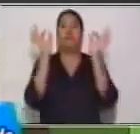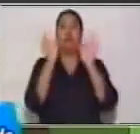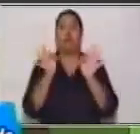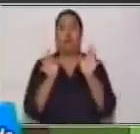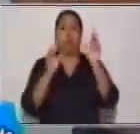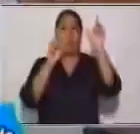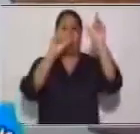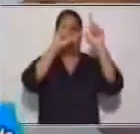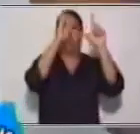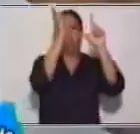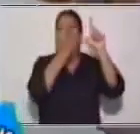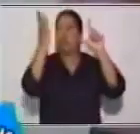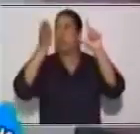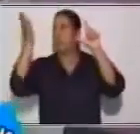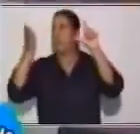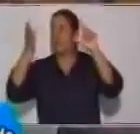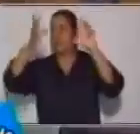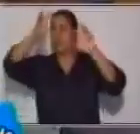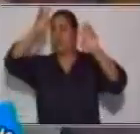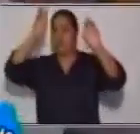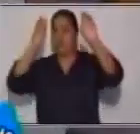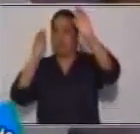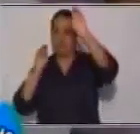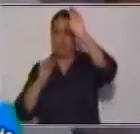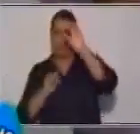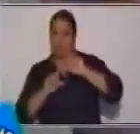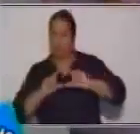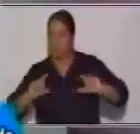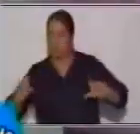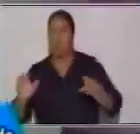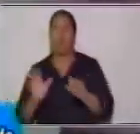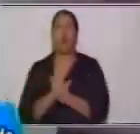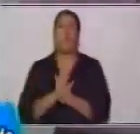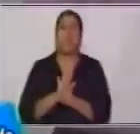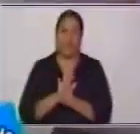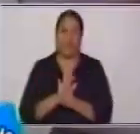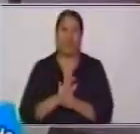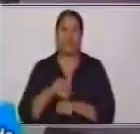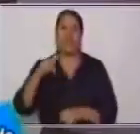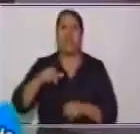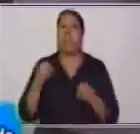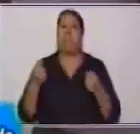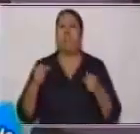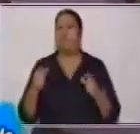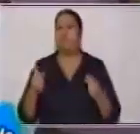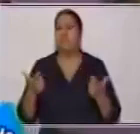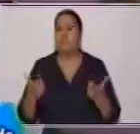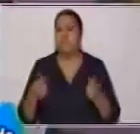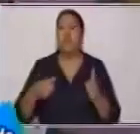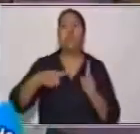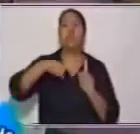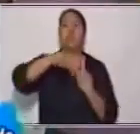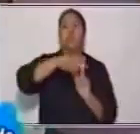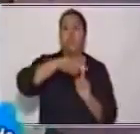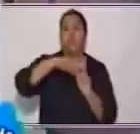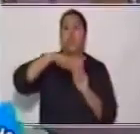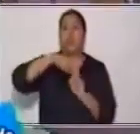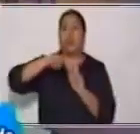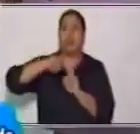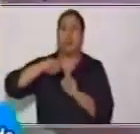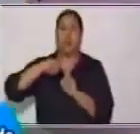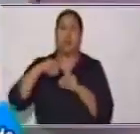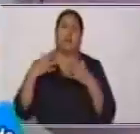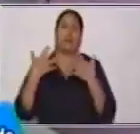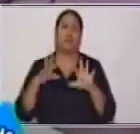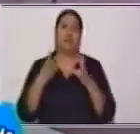números enteros. ¿Qué procede en este momento? Sumar y restar términos semejantes y encontrar la solución